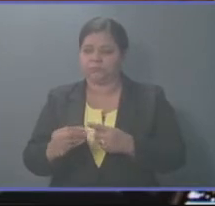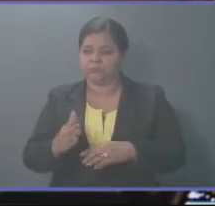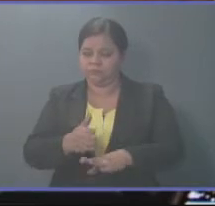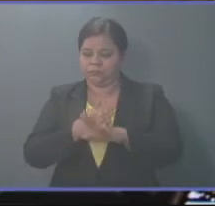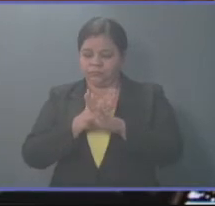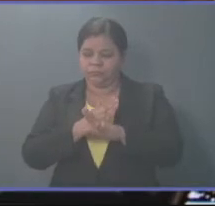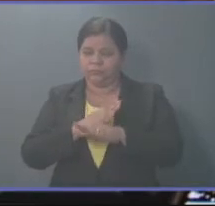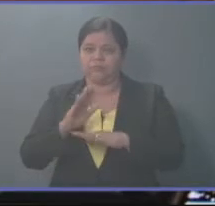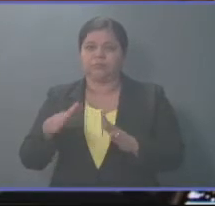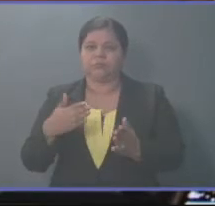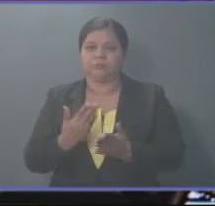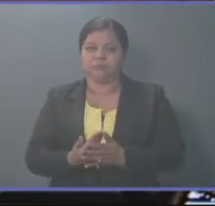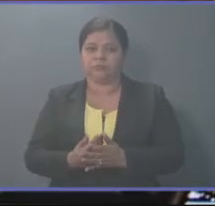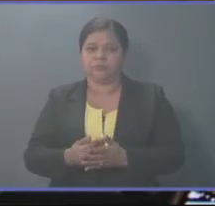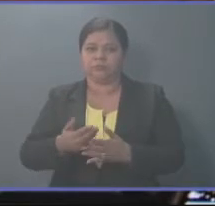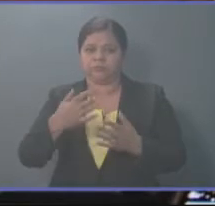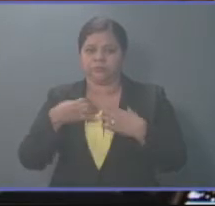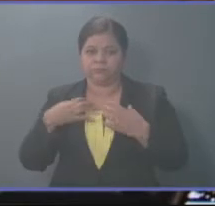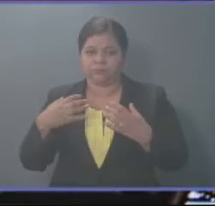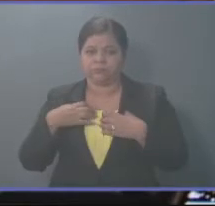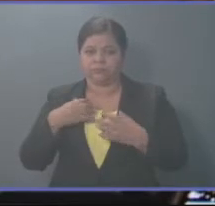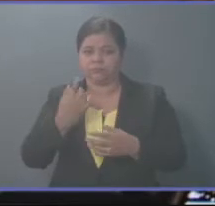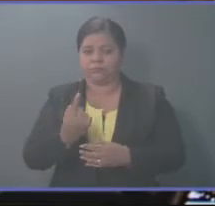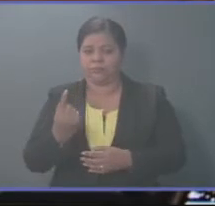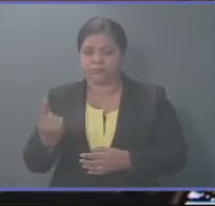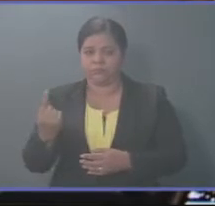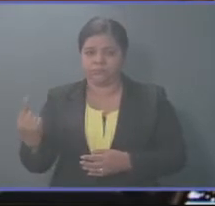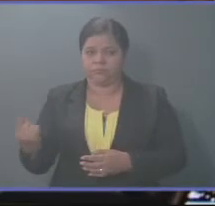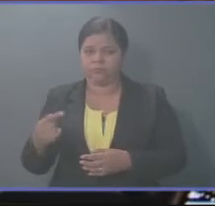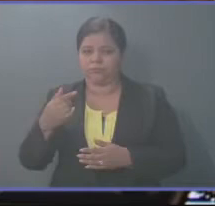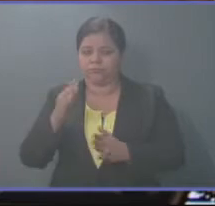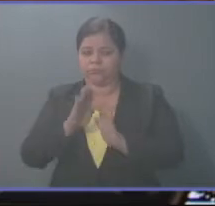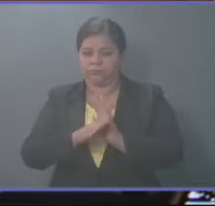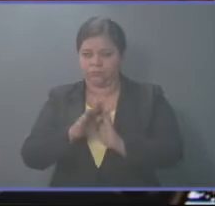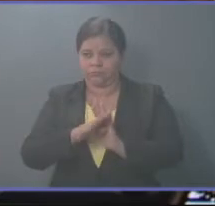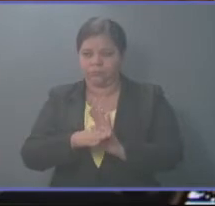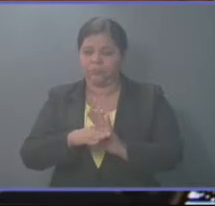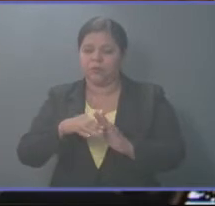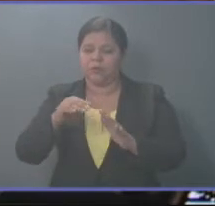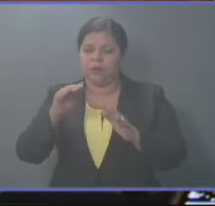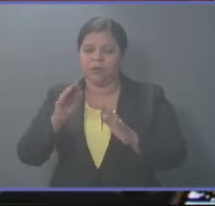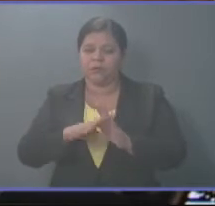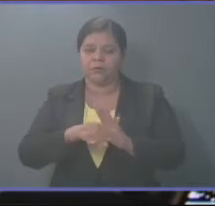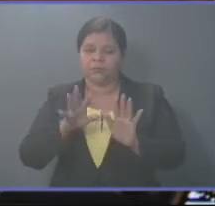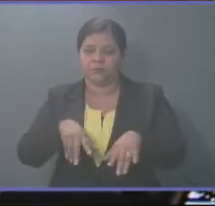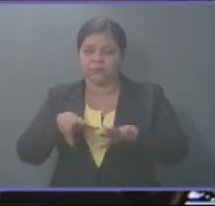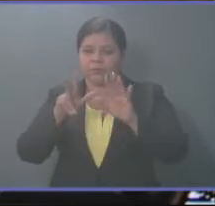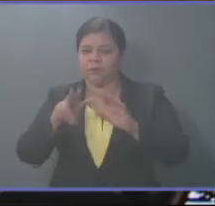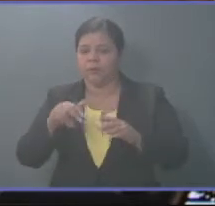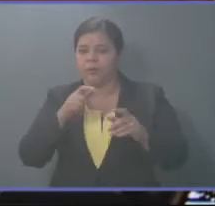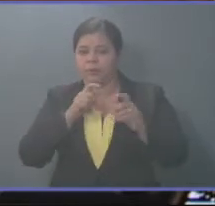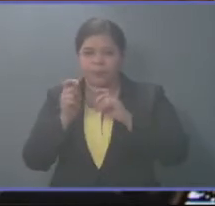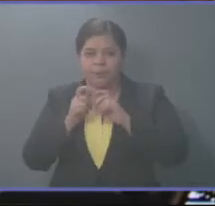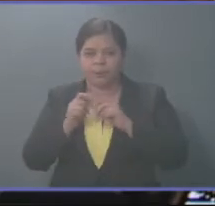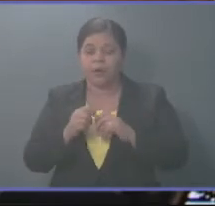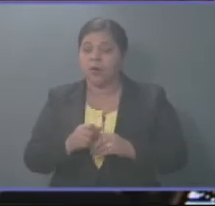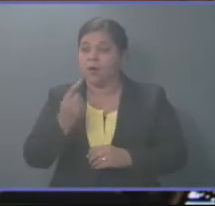a la indemnidad sexual de las personas menores de edad y personas